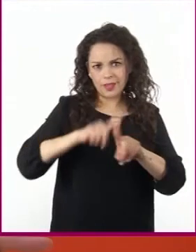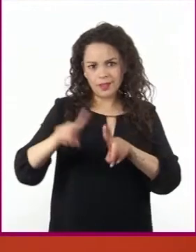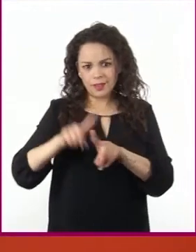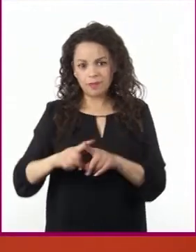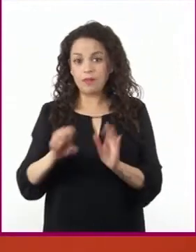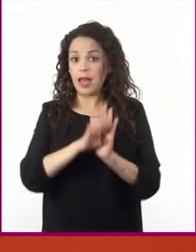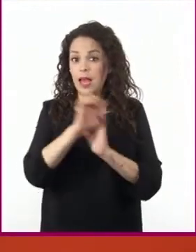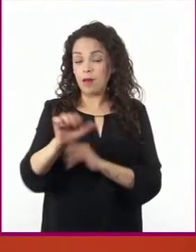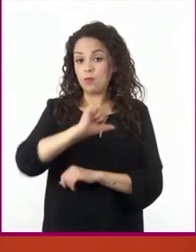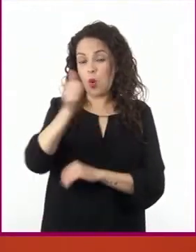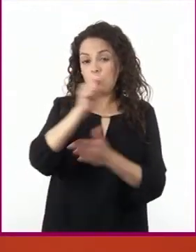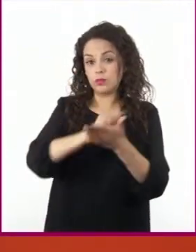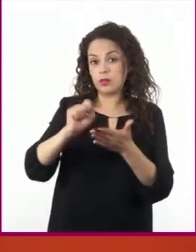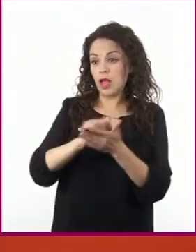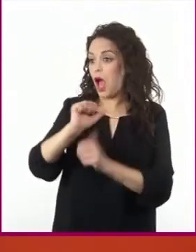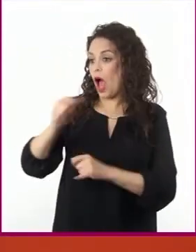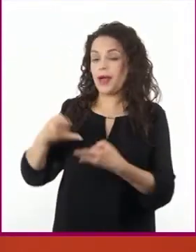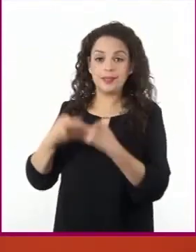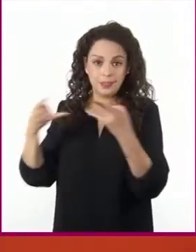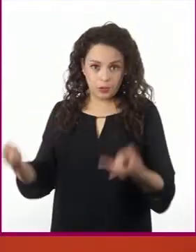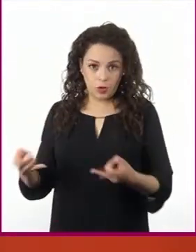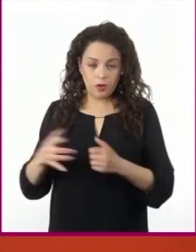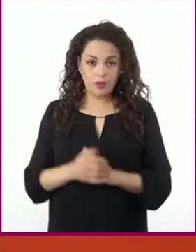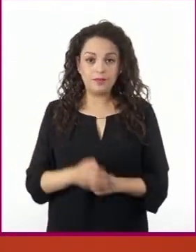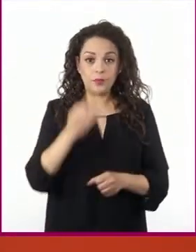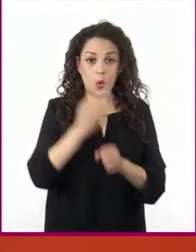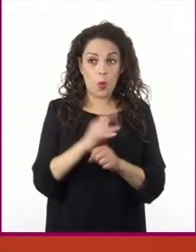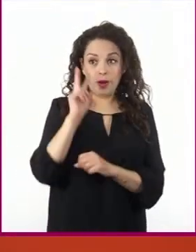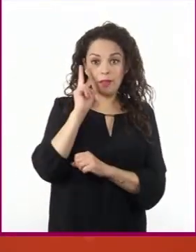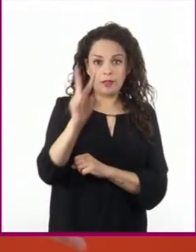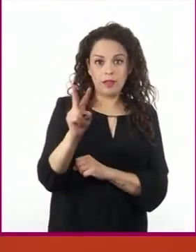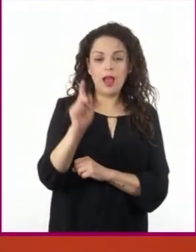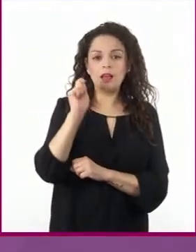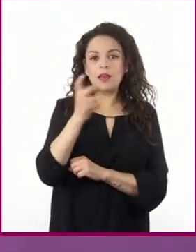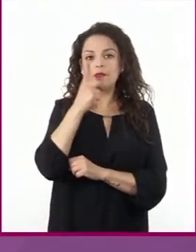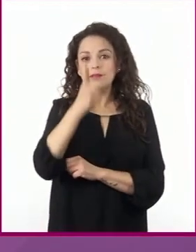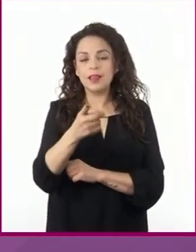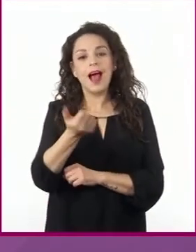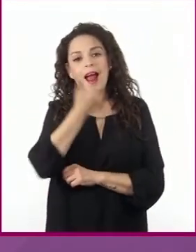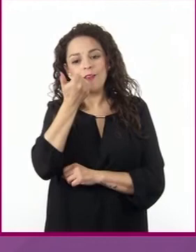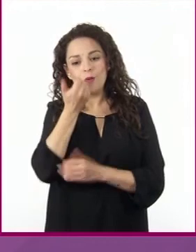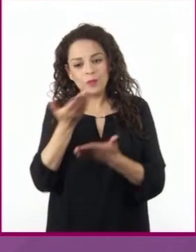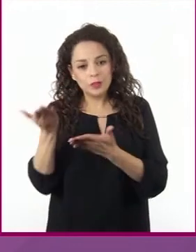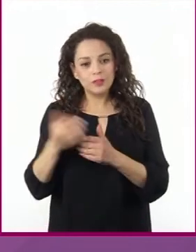textos históricos. Observemos lo que nos dice el alumno.